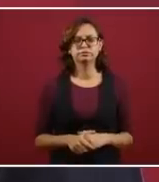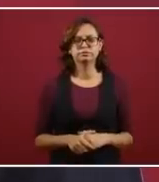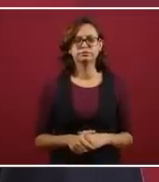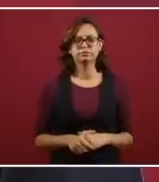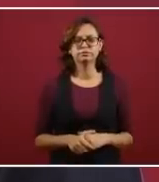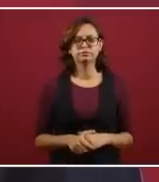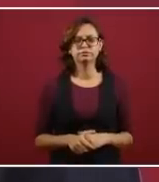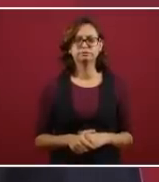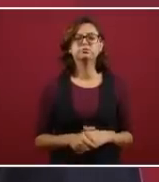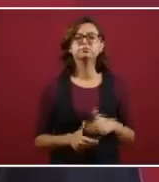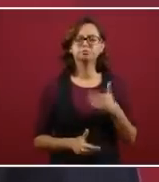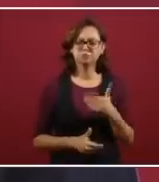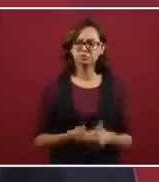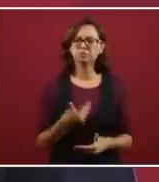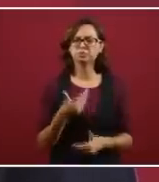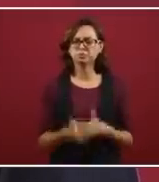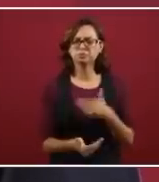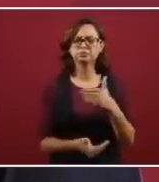Estamos avanzando